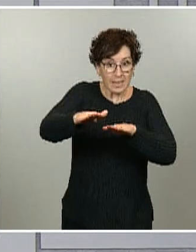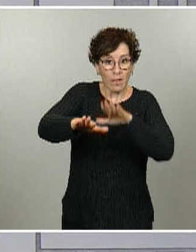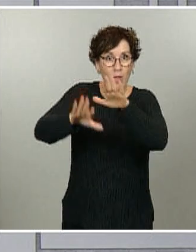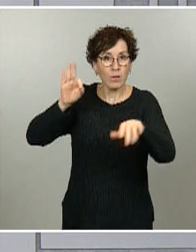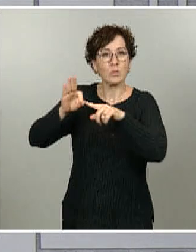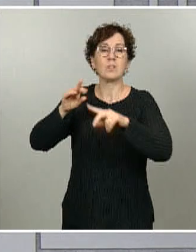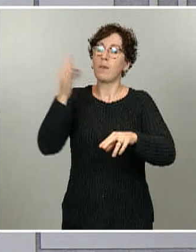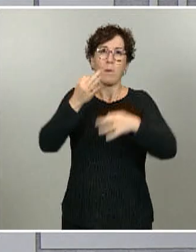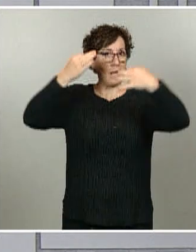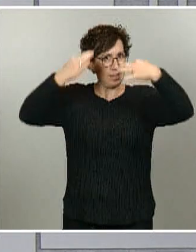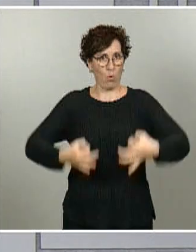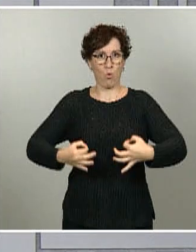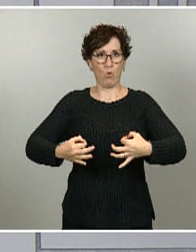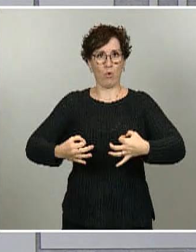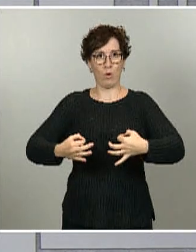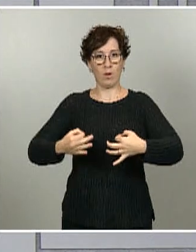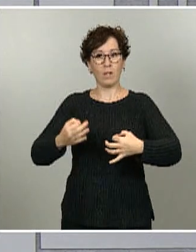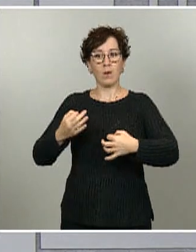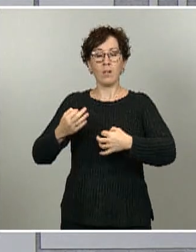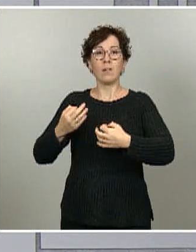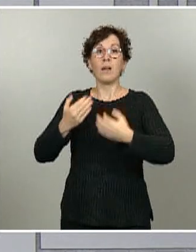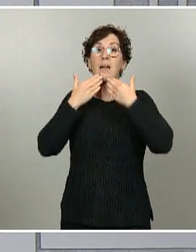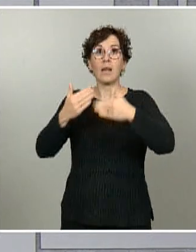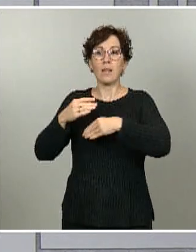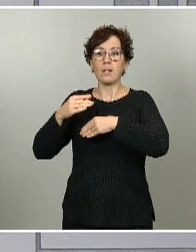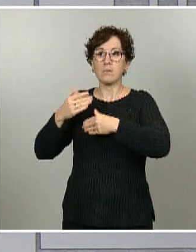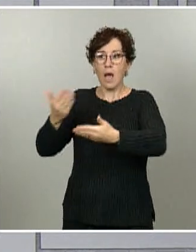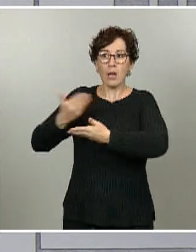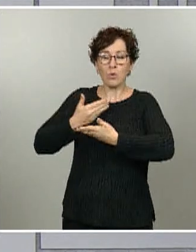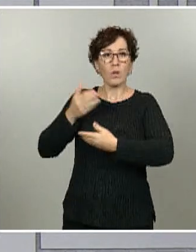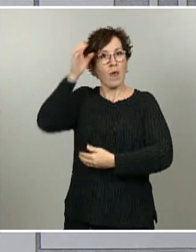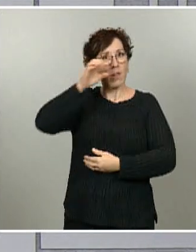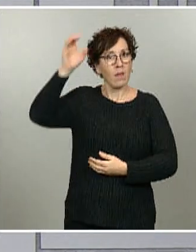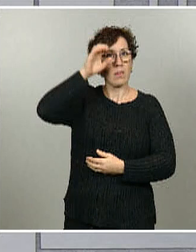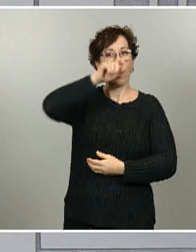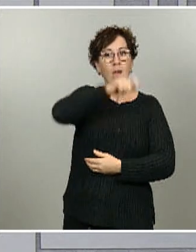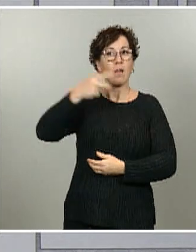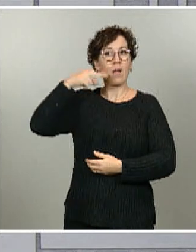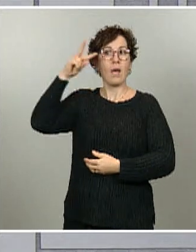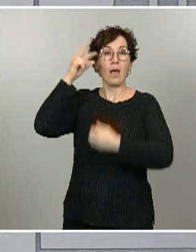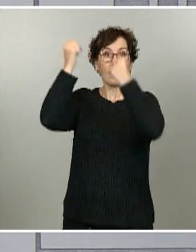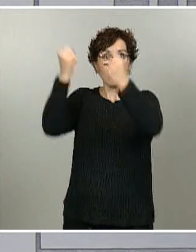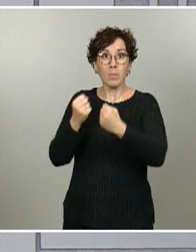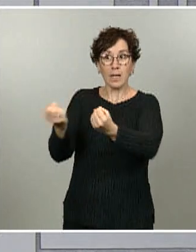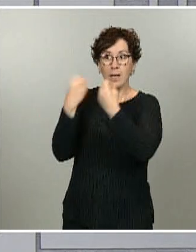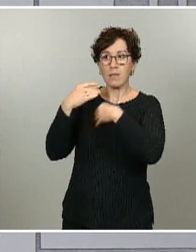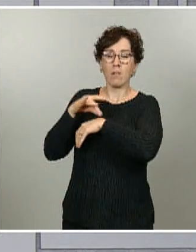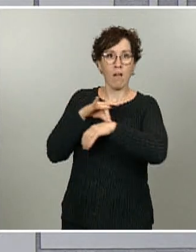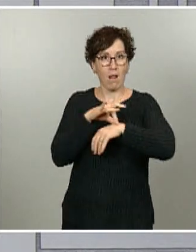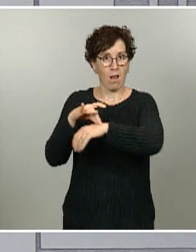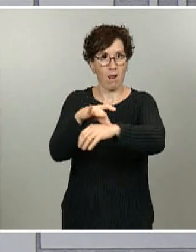seguro, guiados por aquel conocimiento que la ciencia y nuestros expertos nos van proporcionando. Esto ha sido así en las primeras